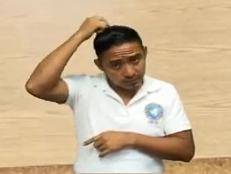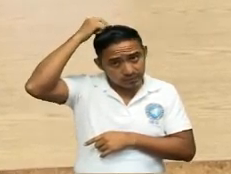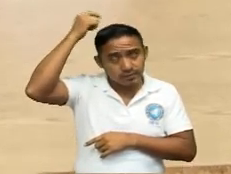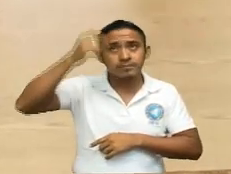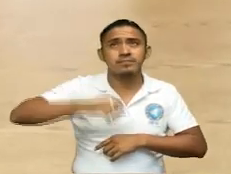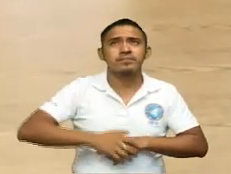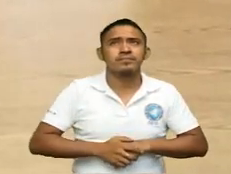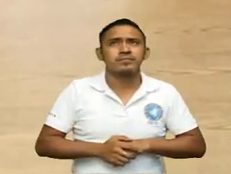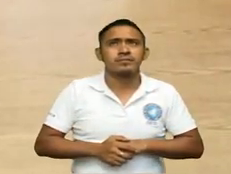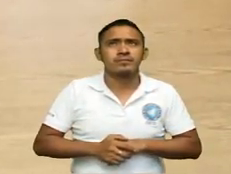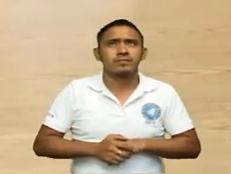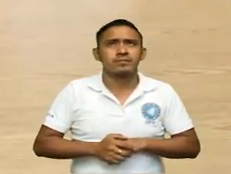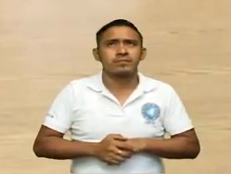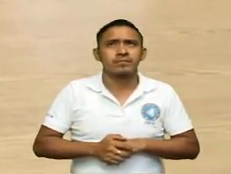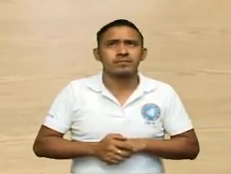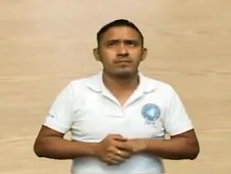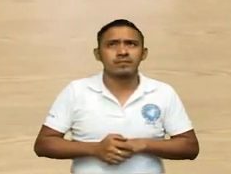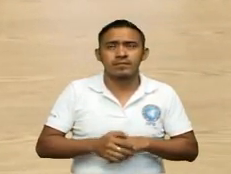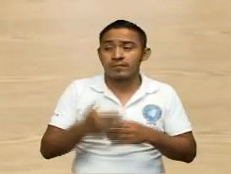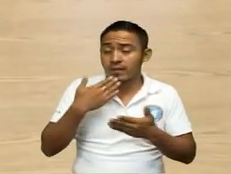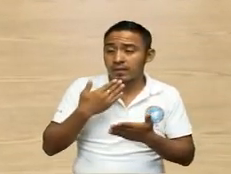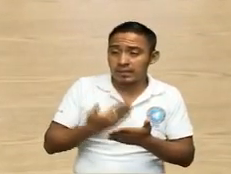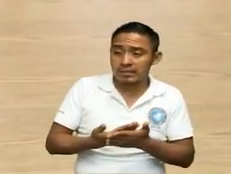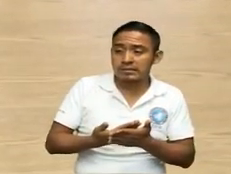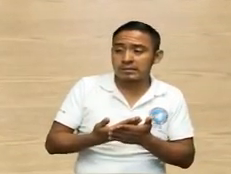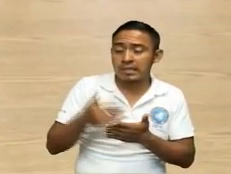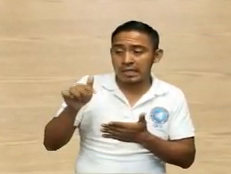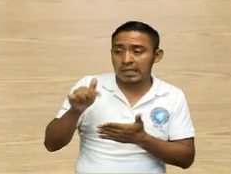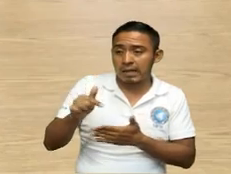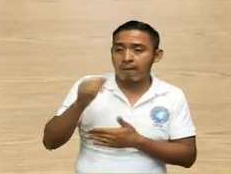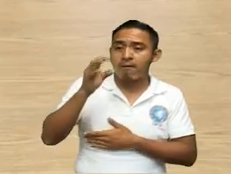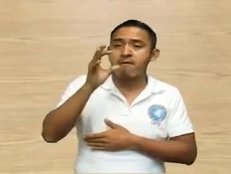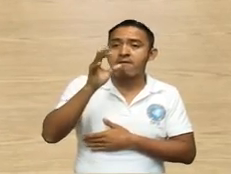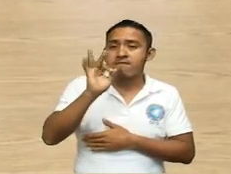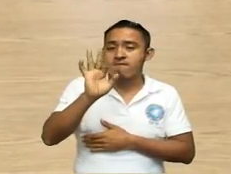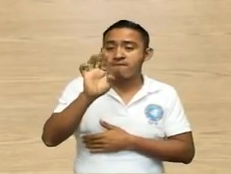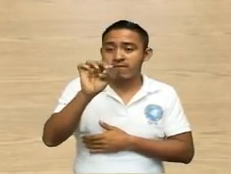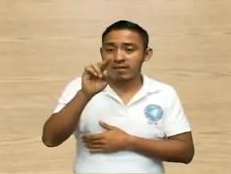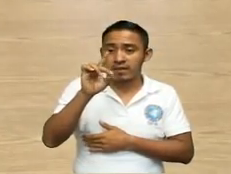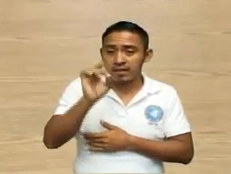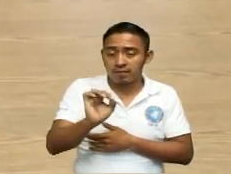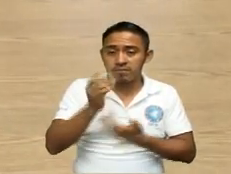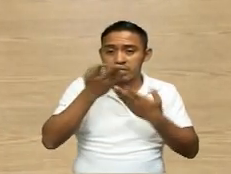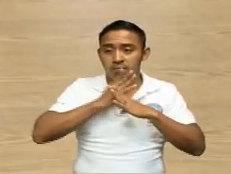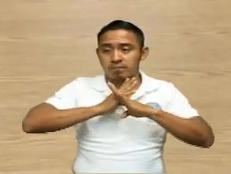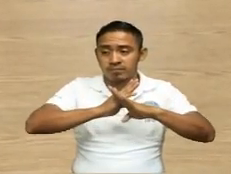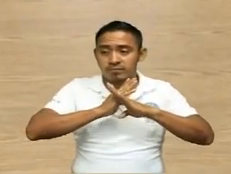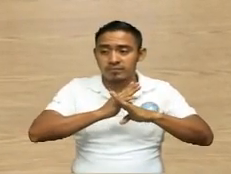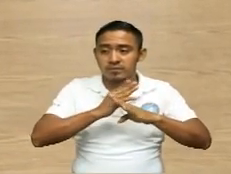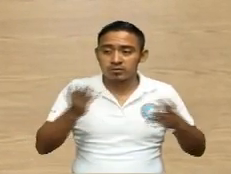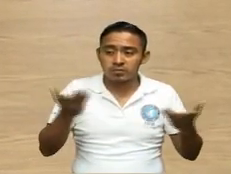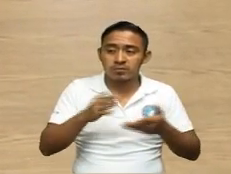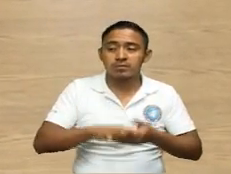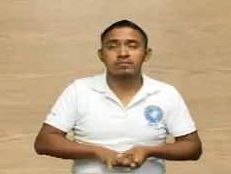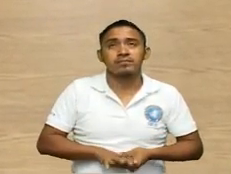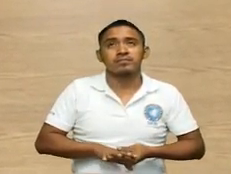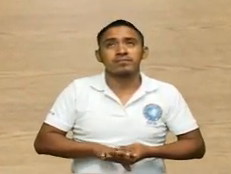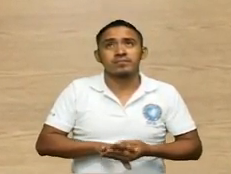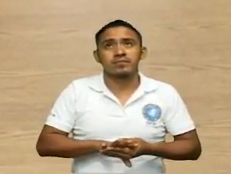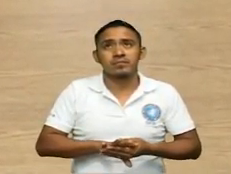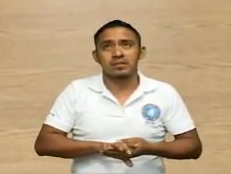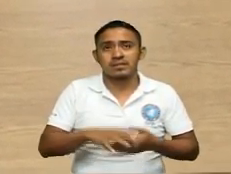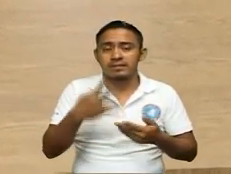esto porque, gracias a Fernando, porque él nos va a permitir prevenir que otros niños se nos infecten y nos va a permitir que